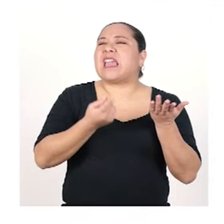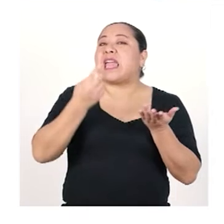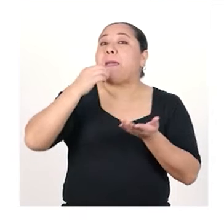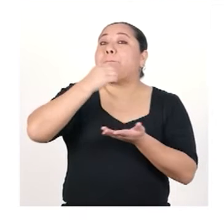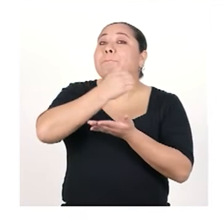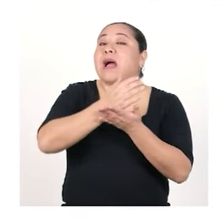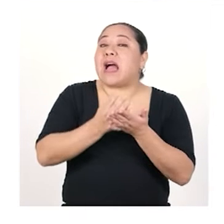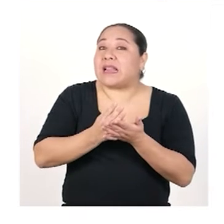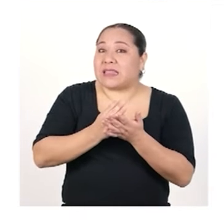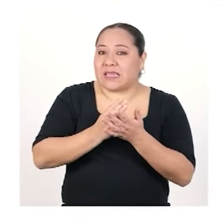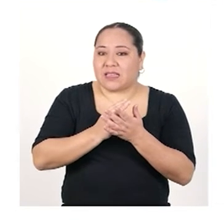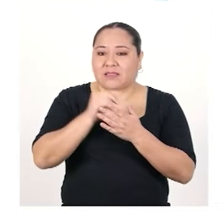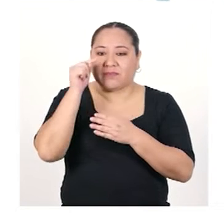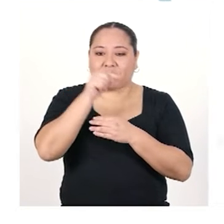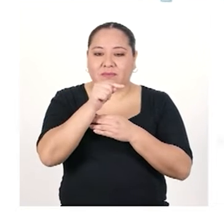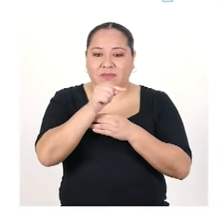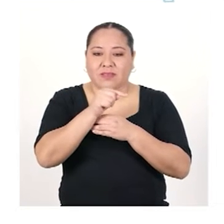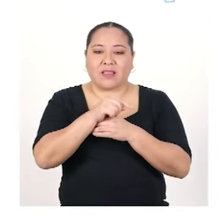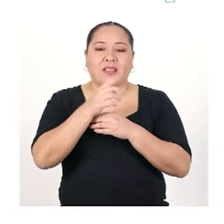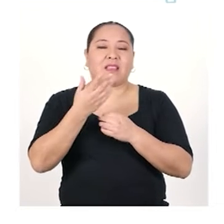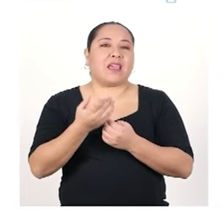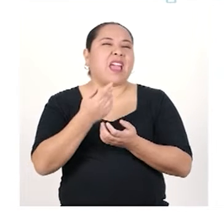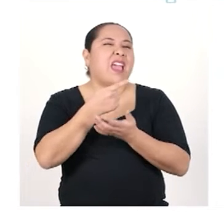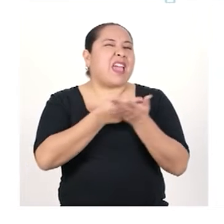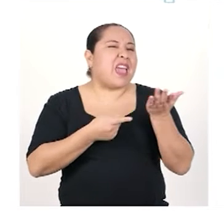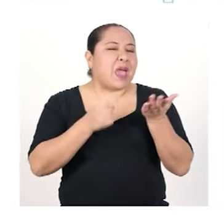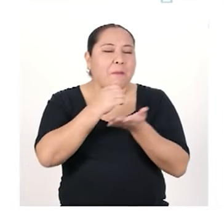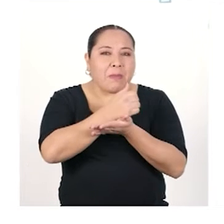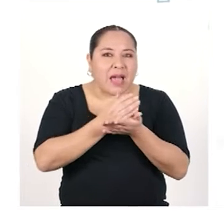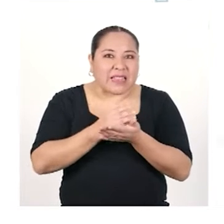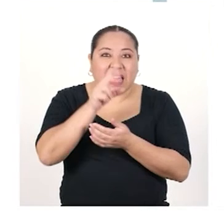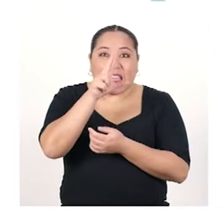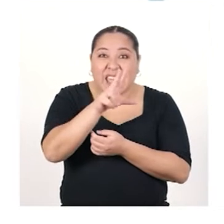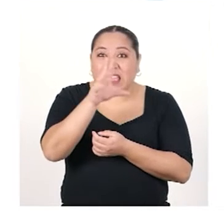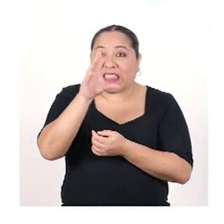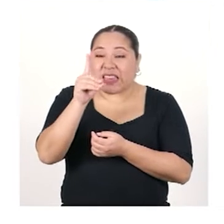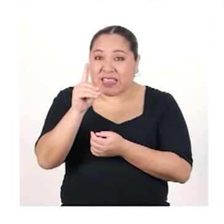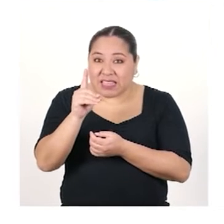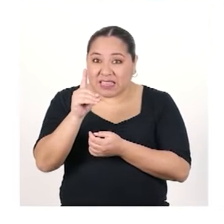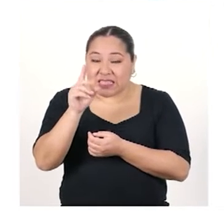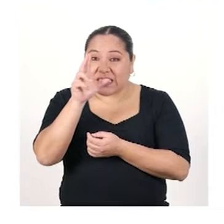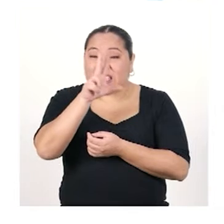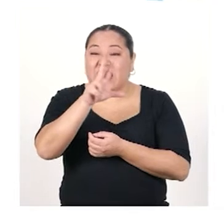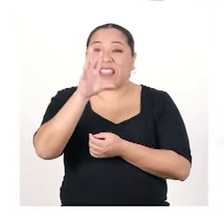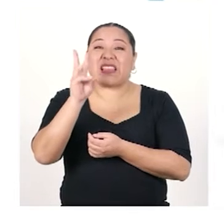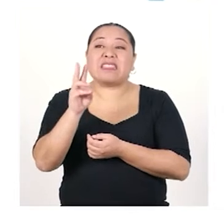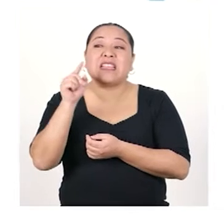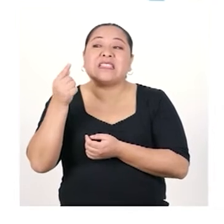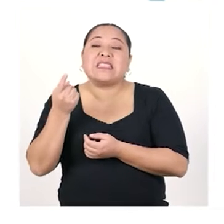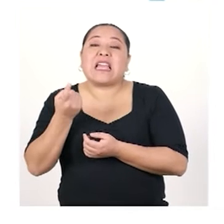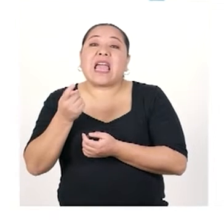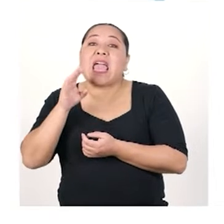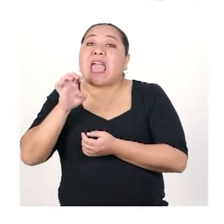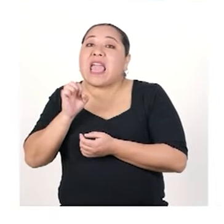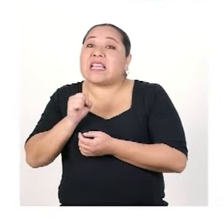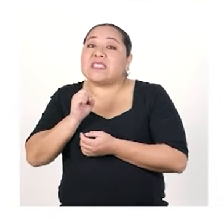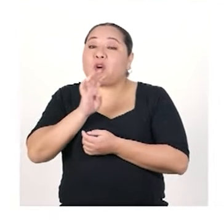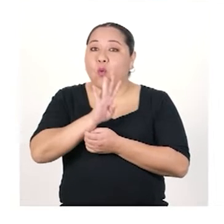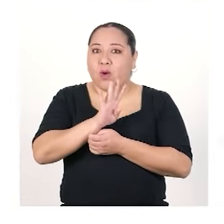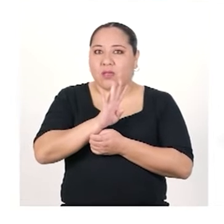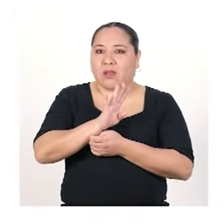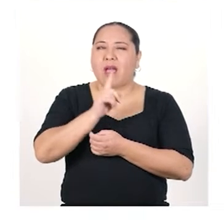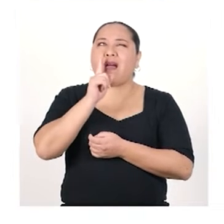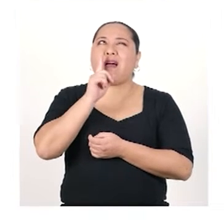es 4? Analizando la pregunta, ¿qué parte de 36 es 4? Puedo darme cuenta de que